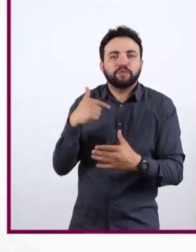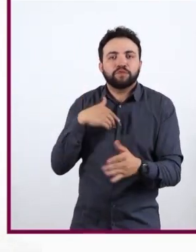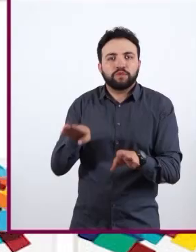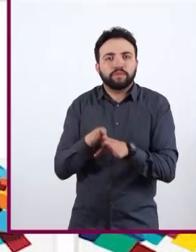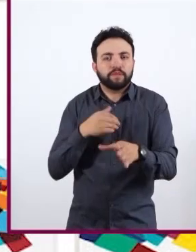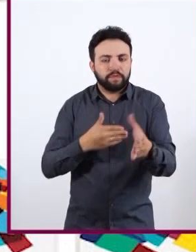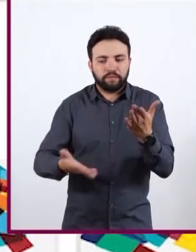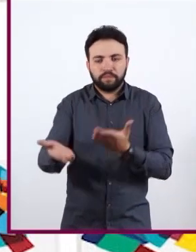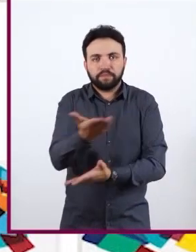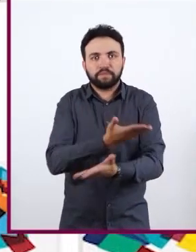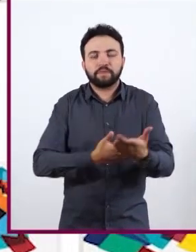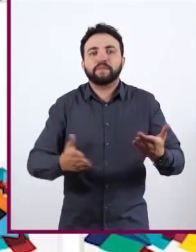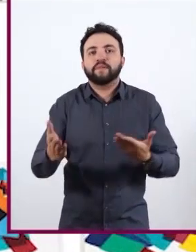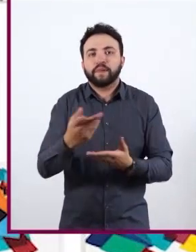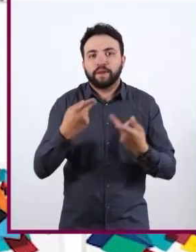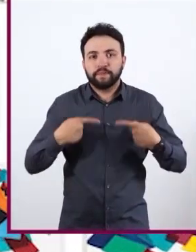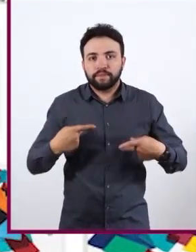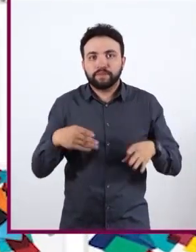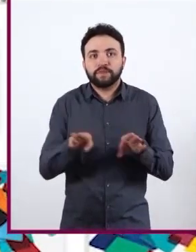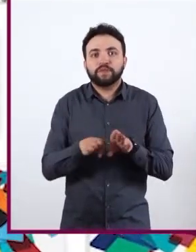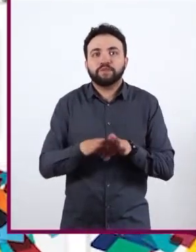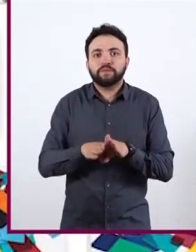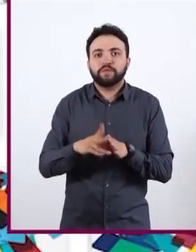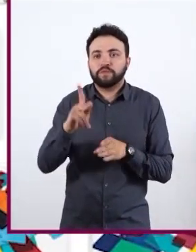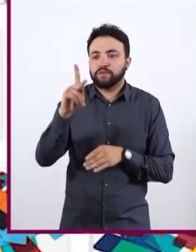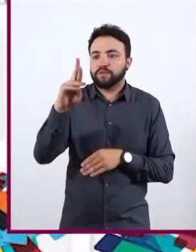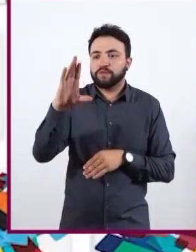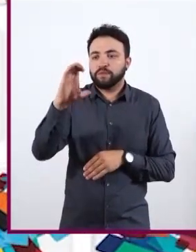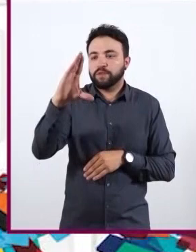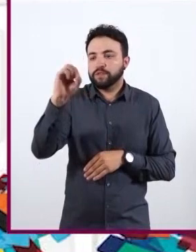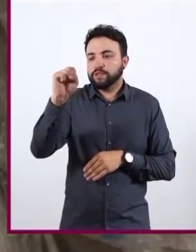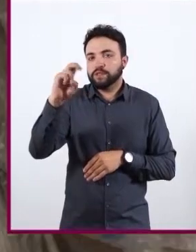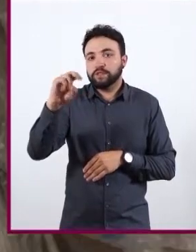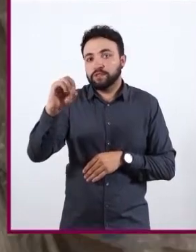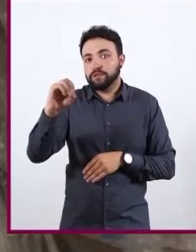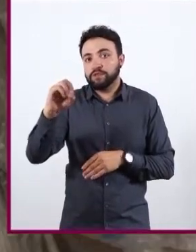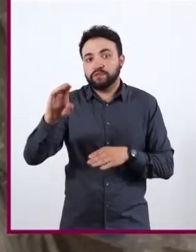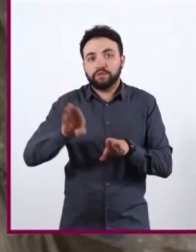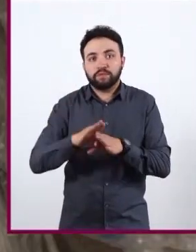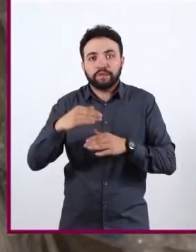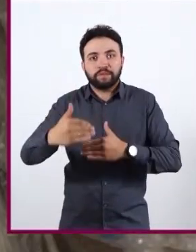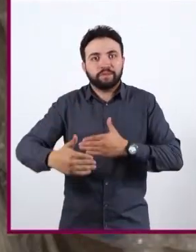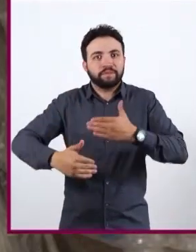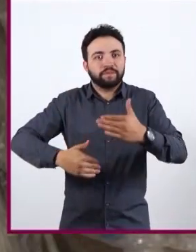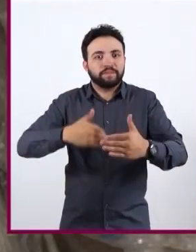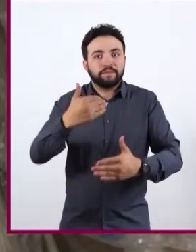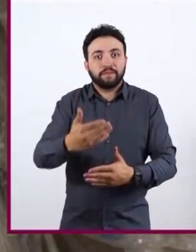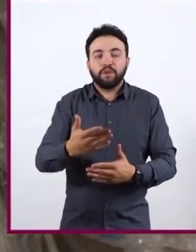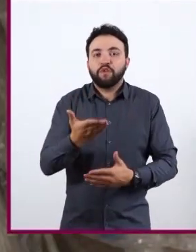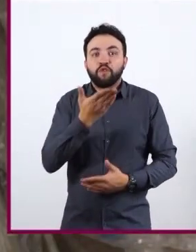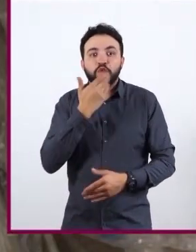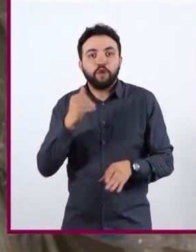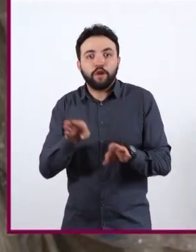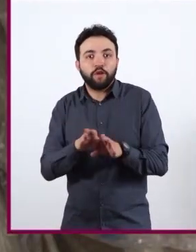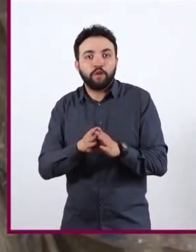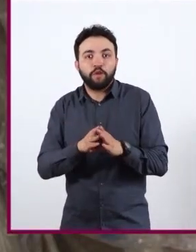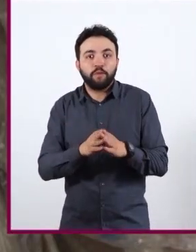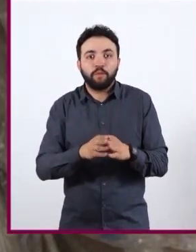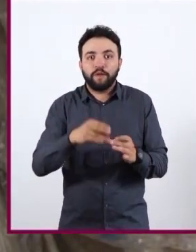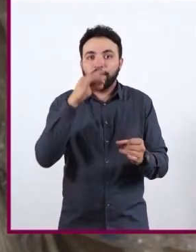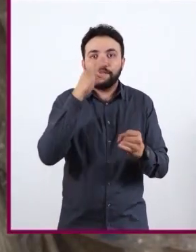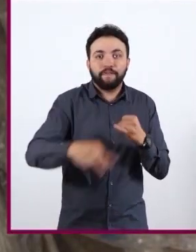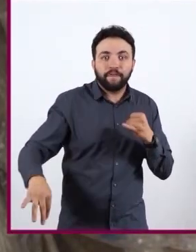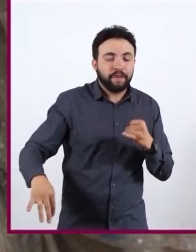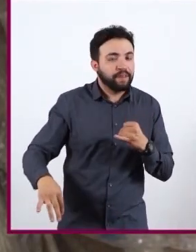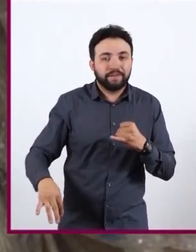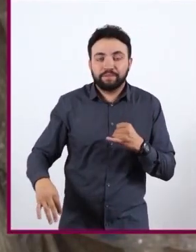el público es el proceso mismo. Es más, en algunas ocasiones ni siquiera hay un resultado final, es solo el proceso,